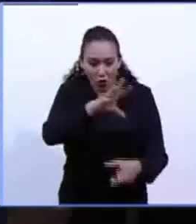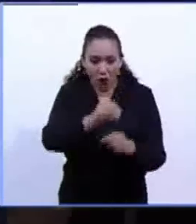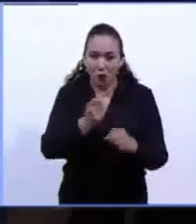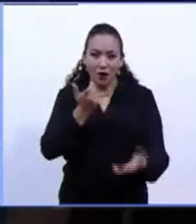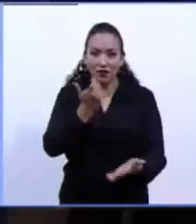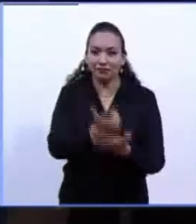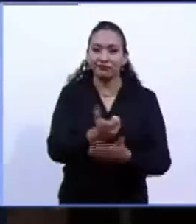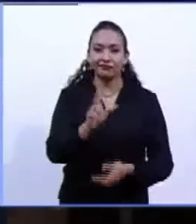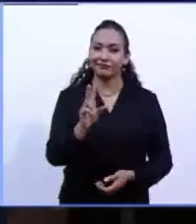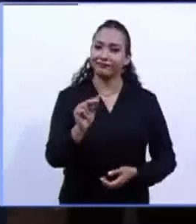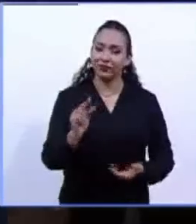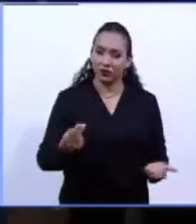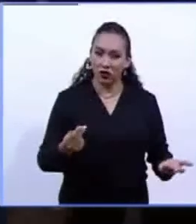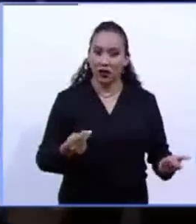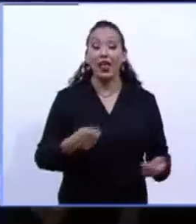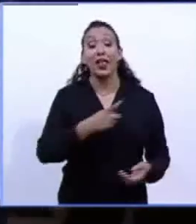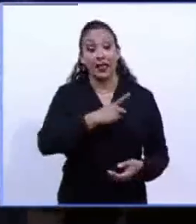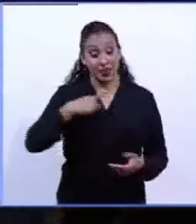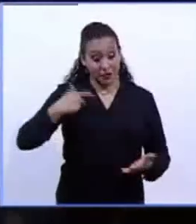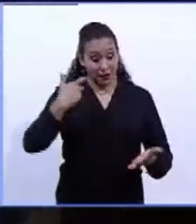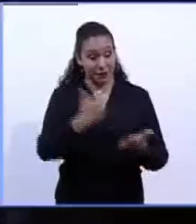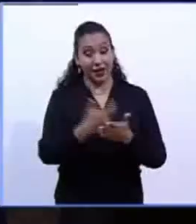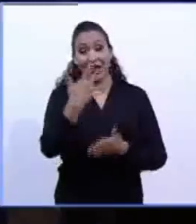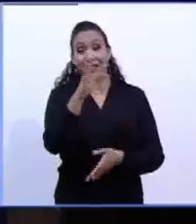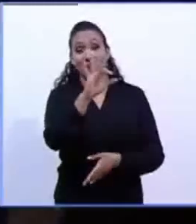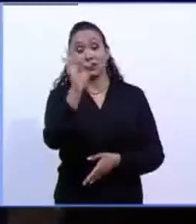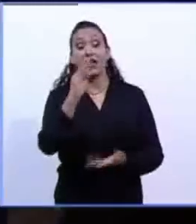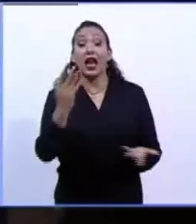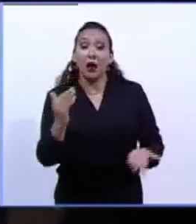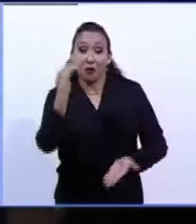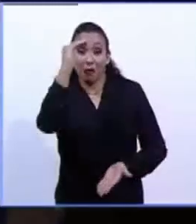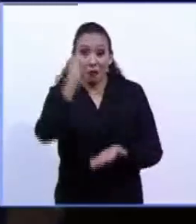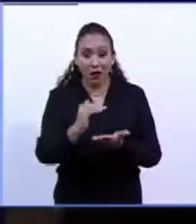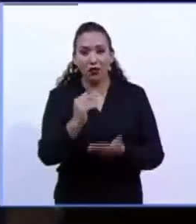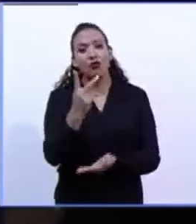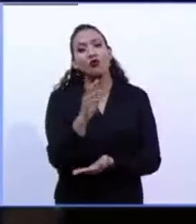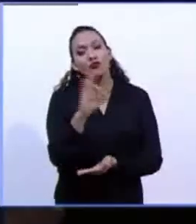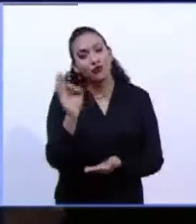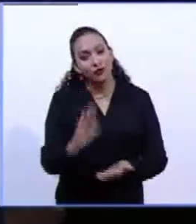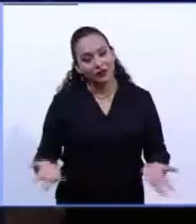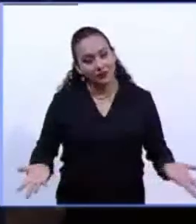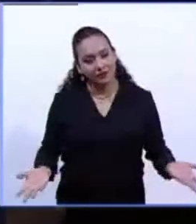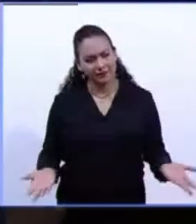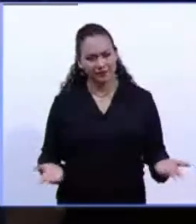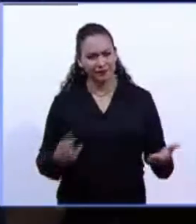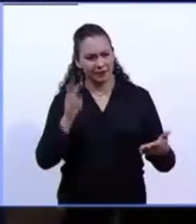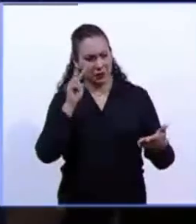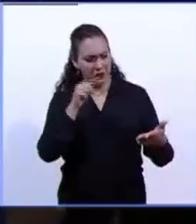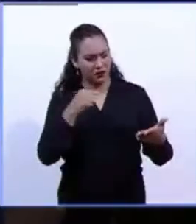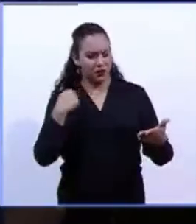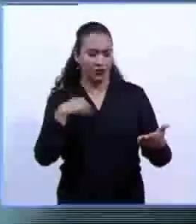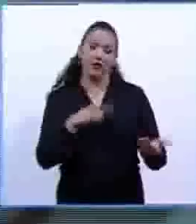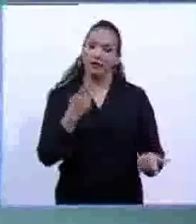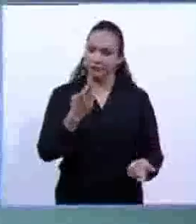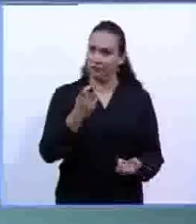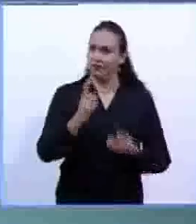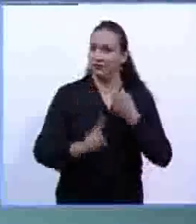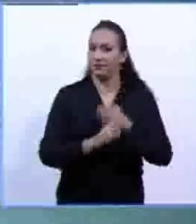completamente, la aportación era del 10% y ahorita nos redujeron la aportación al 2%. Entonces, pues nos vimos